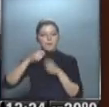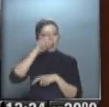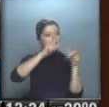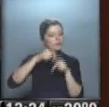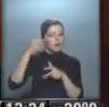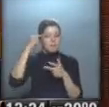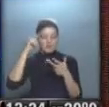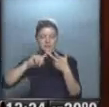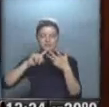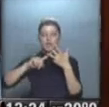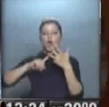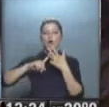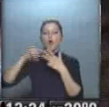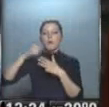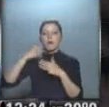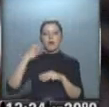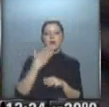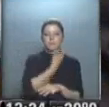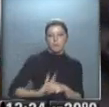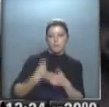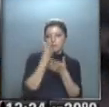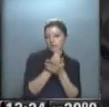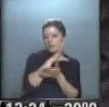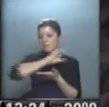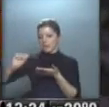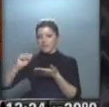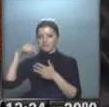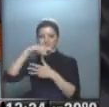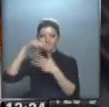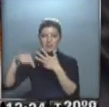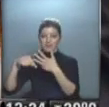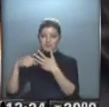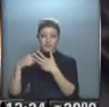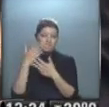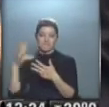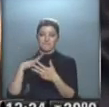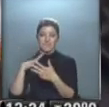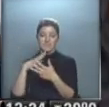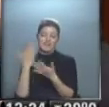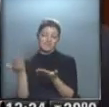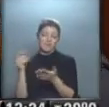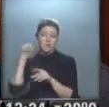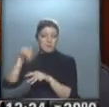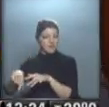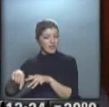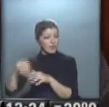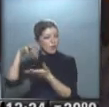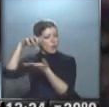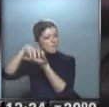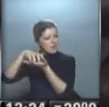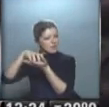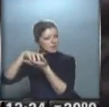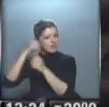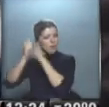pública o para poner y sacar presidentes, obviamente no alcanza. Pero no es una empresa de comunicación audiovisual lo que hay que hacer para eso. Es armar un partido